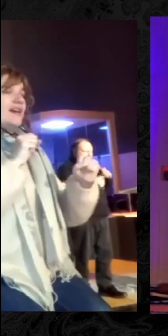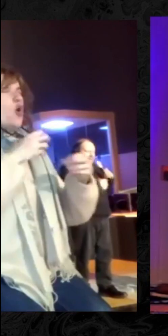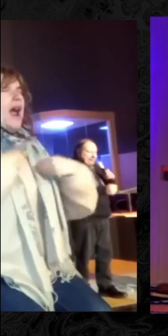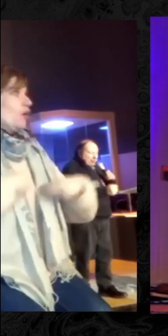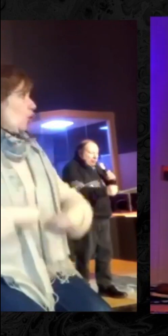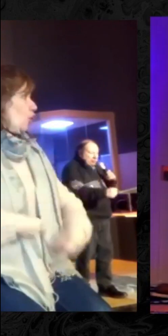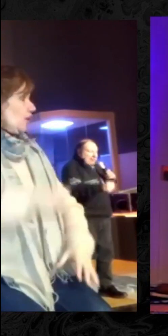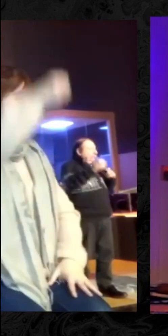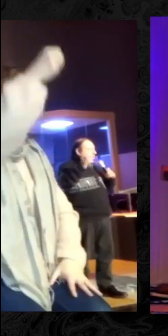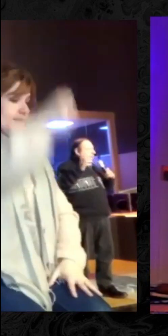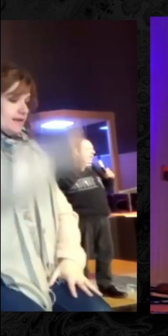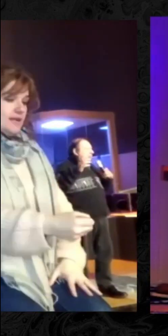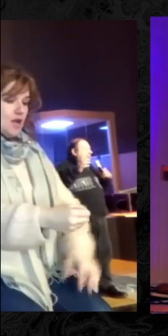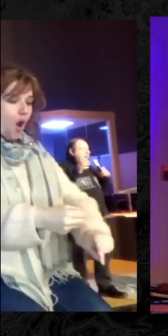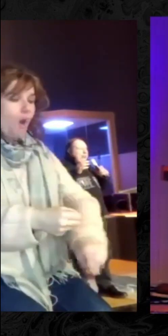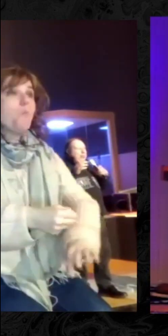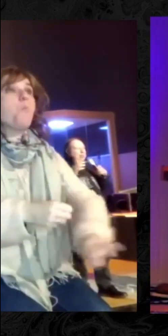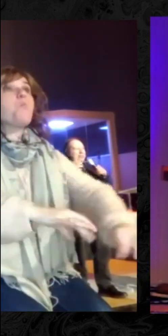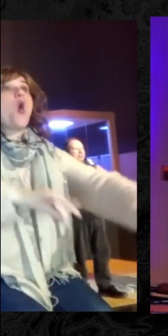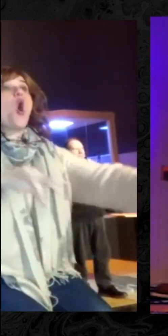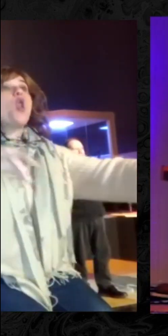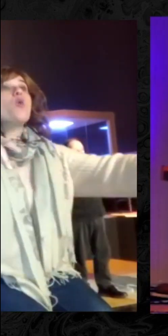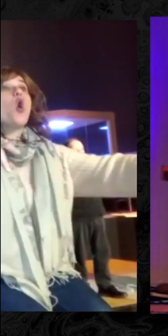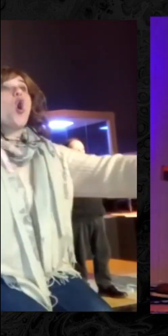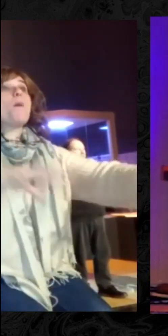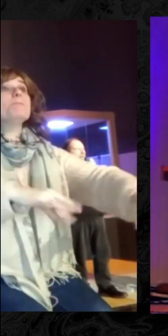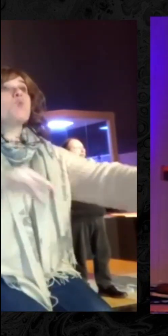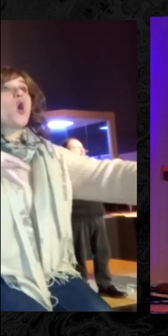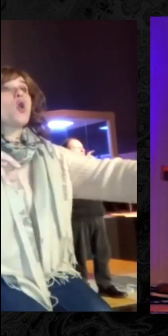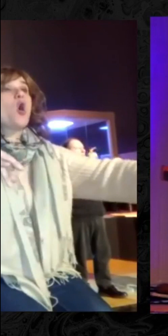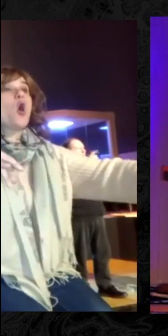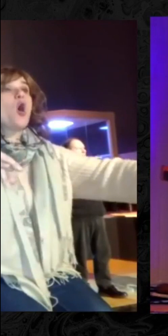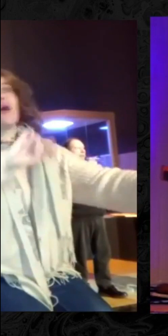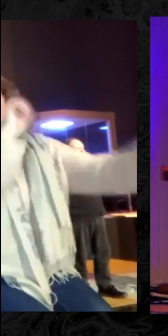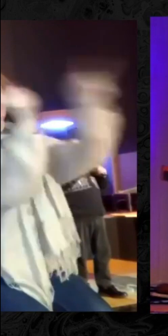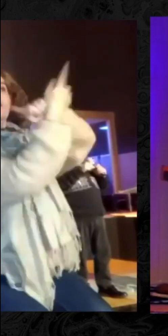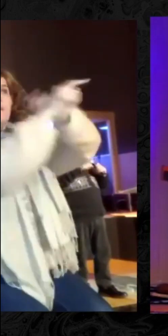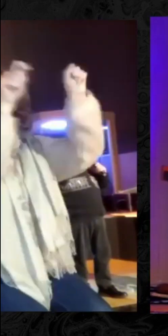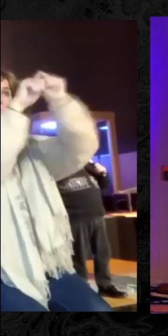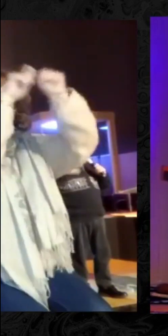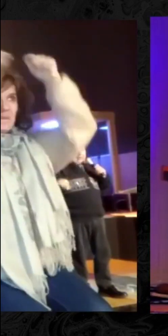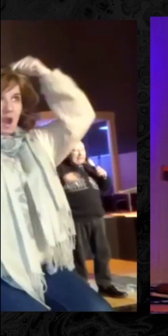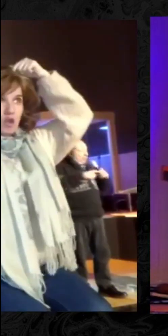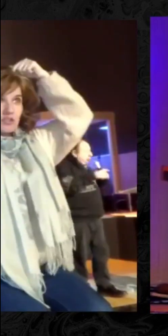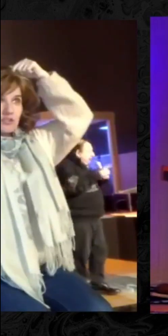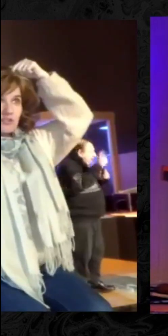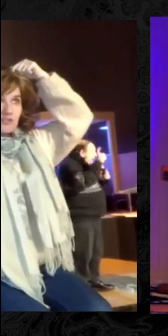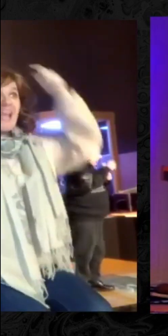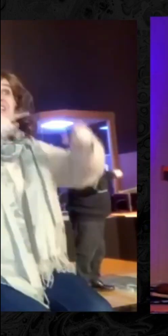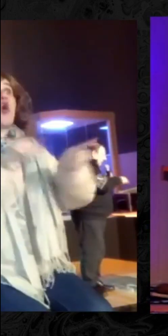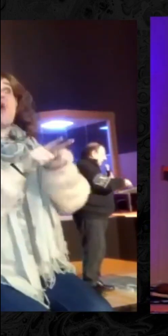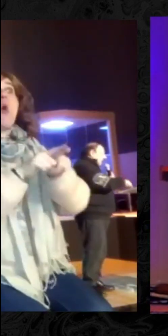y del polvo salen piojos eso es un milagro creativo como era la vara ahí no poder hacer nada y van los